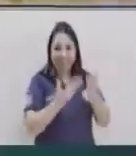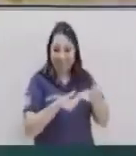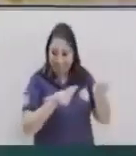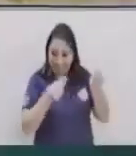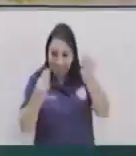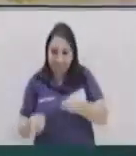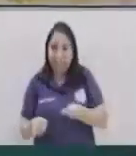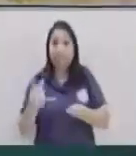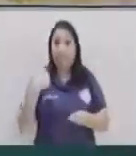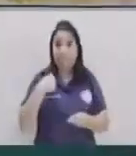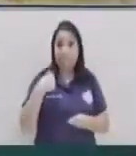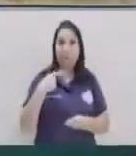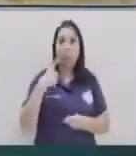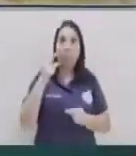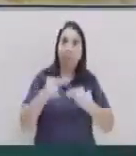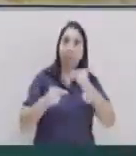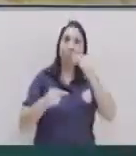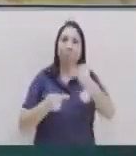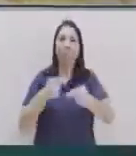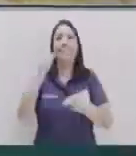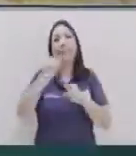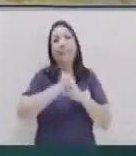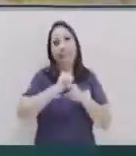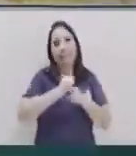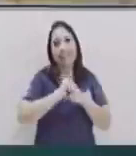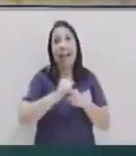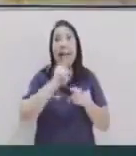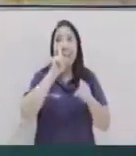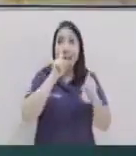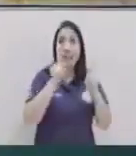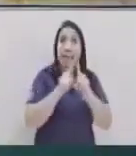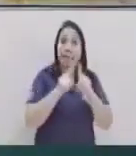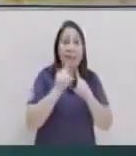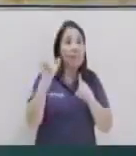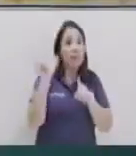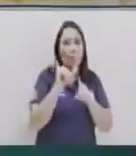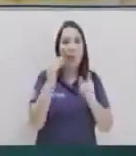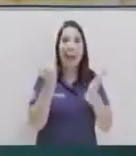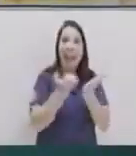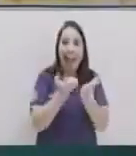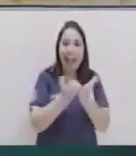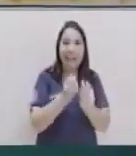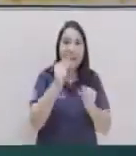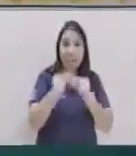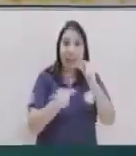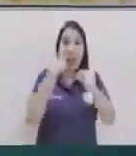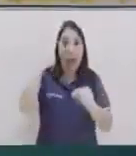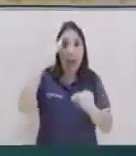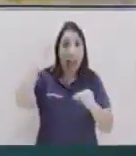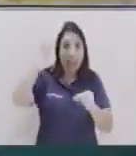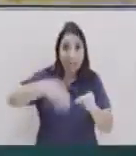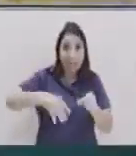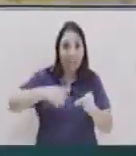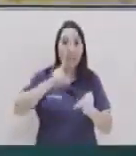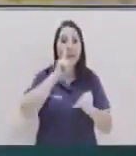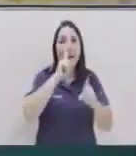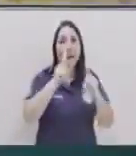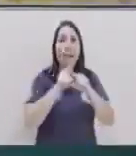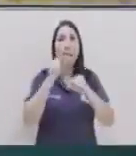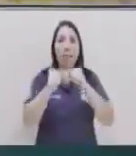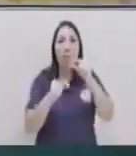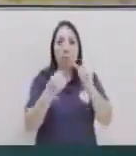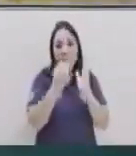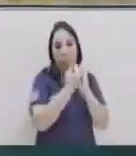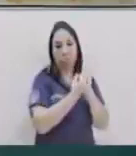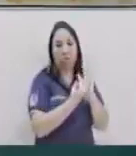en casa para que el estudiante, los niños o los jóvenes puedan desarrollar esa habilidad en una superficie, por ejemplo una hoja de papel